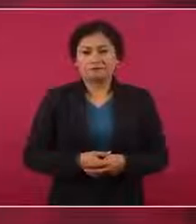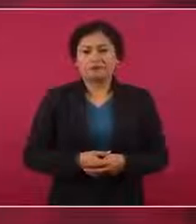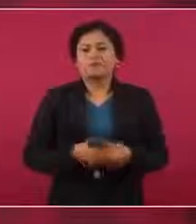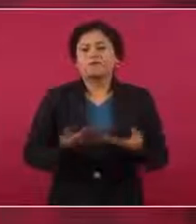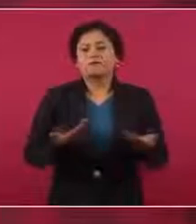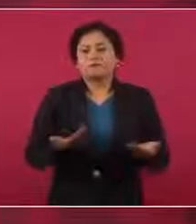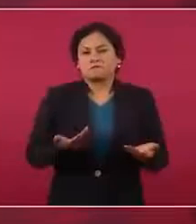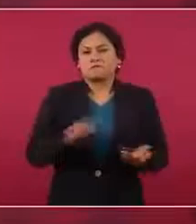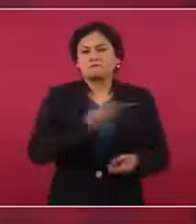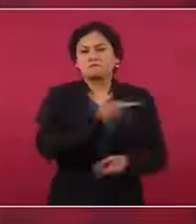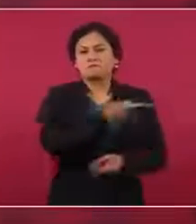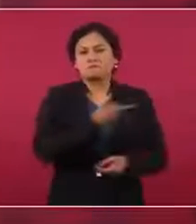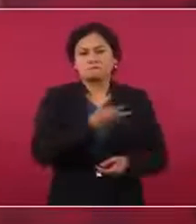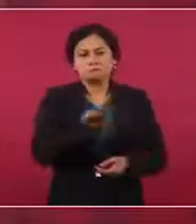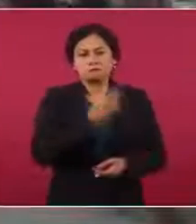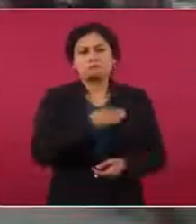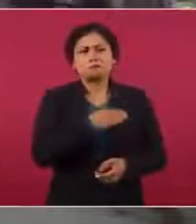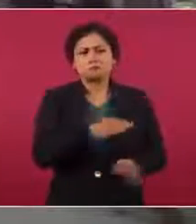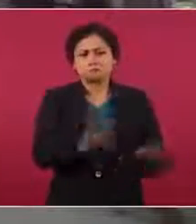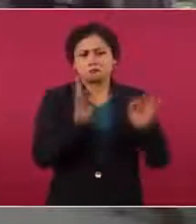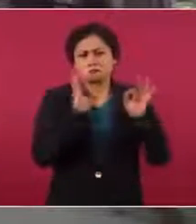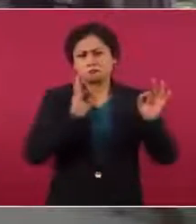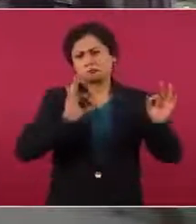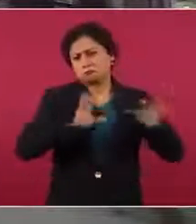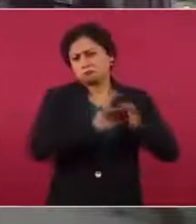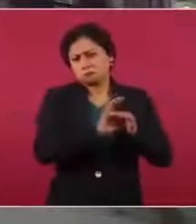es buena la relación, muy buena.